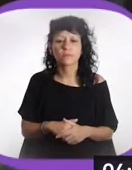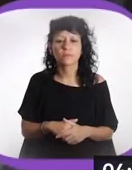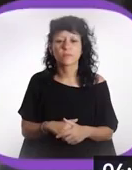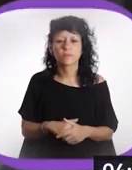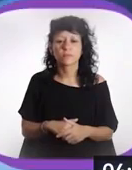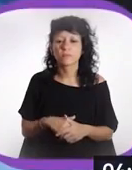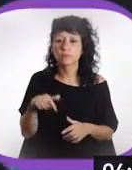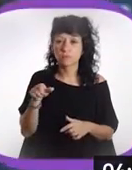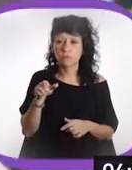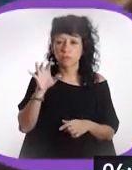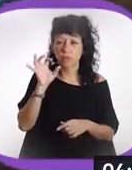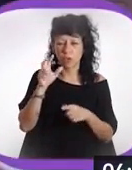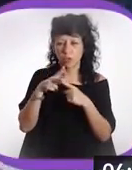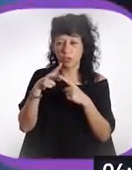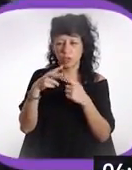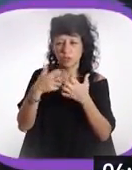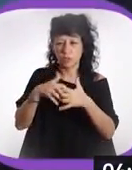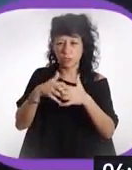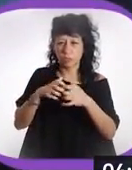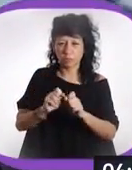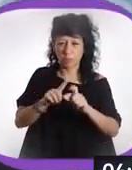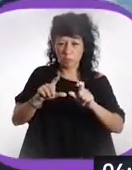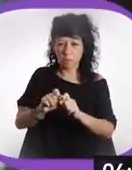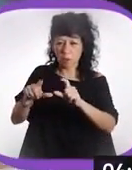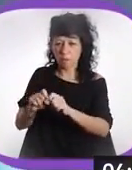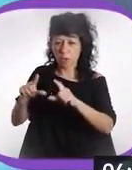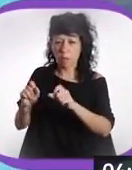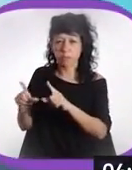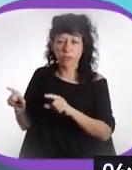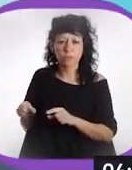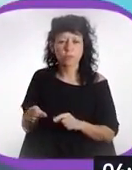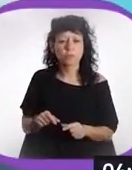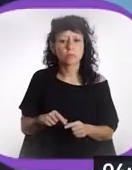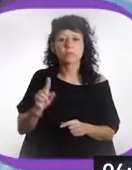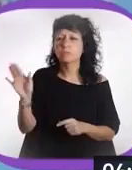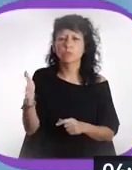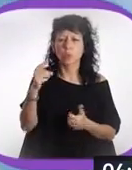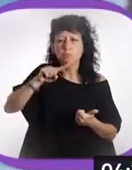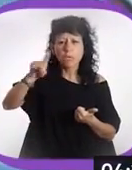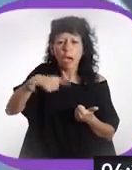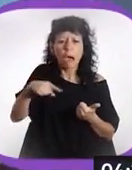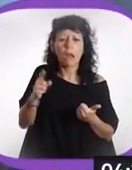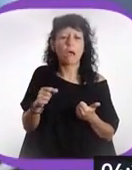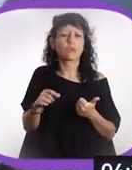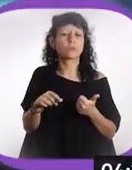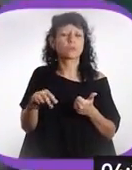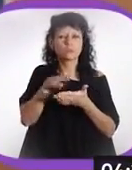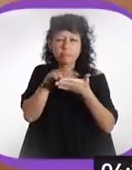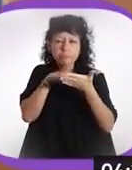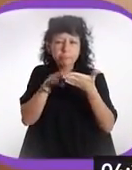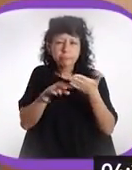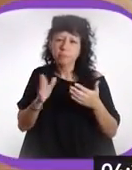Iniciando protocolo de sistema. Activando vectores superiores. Ciclotrón, girando. Lecturas de registro al